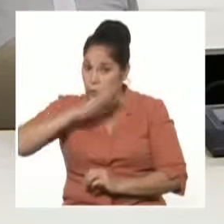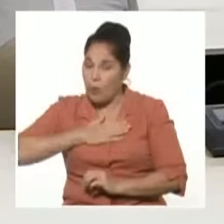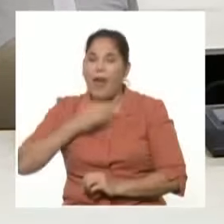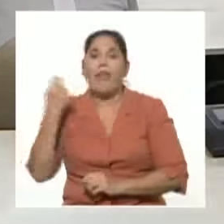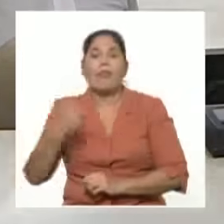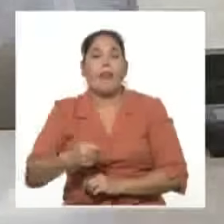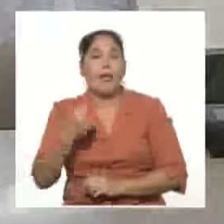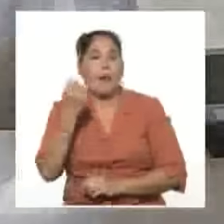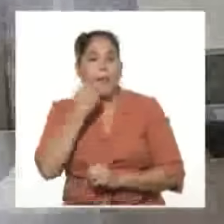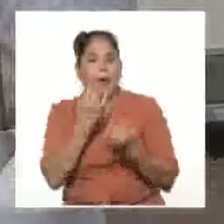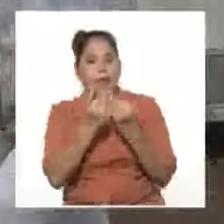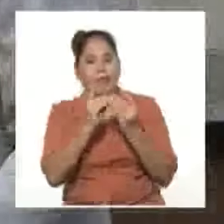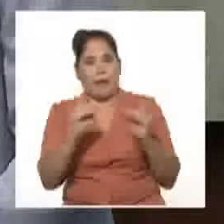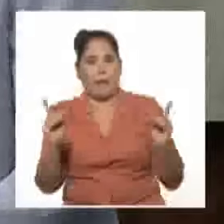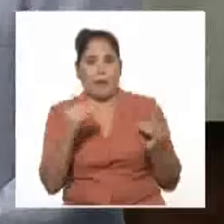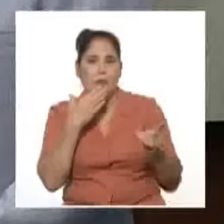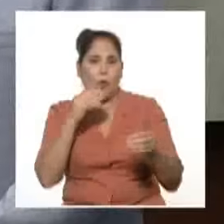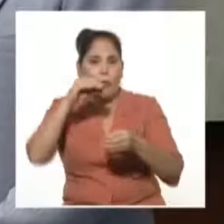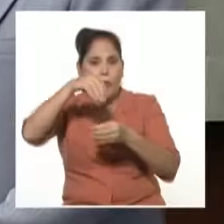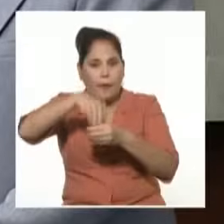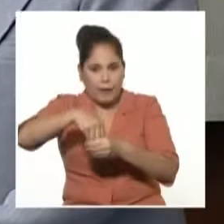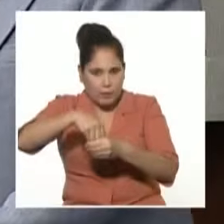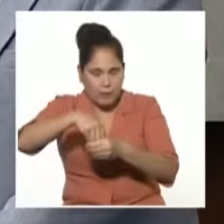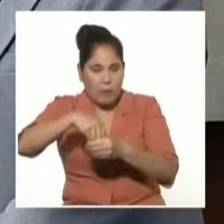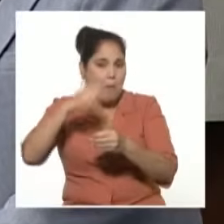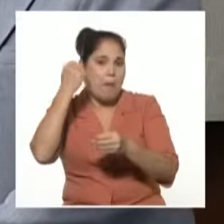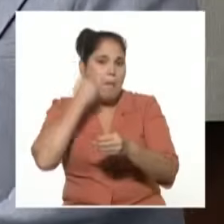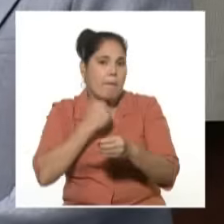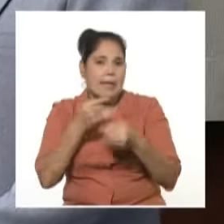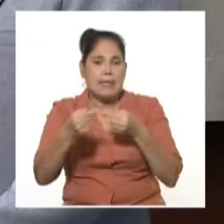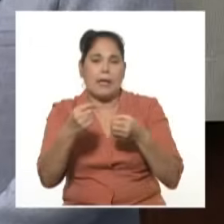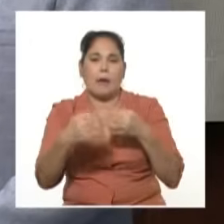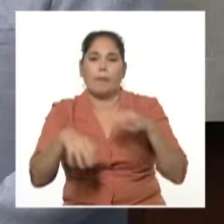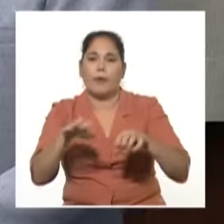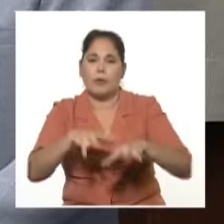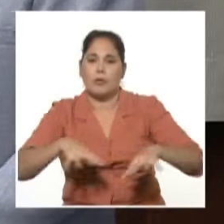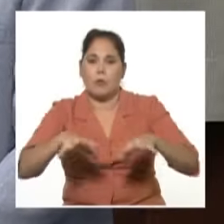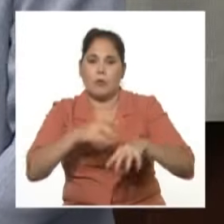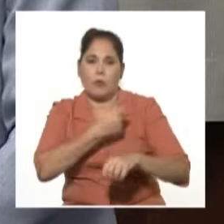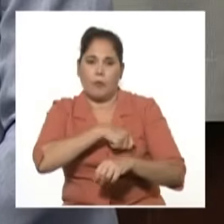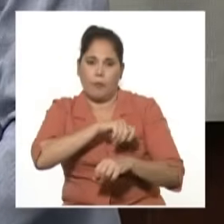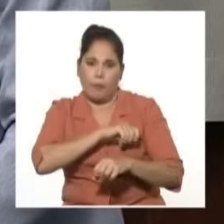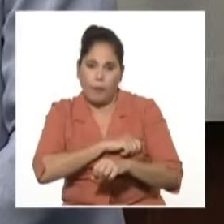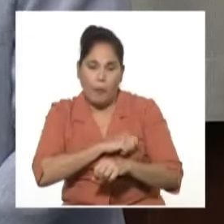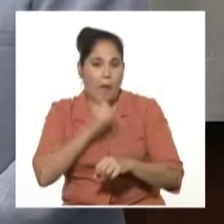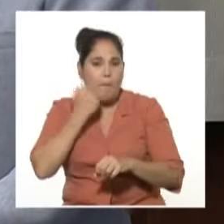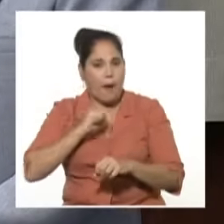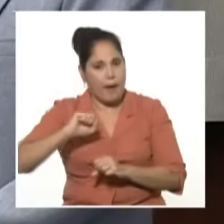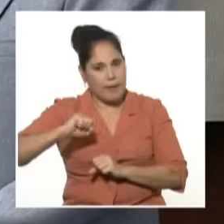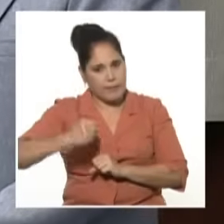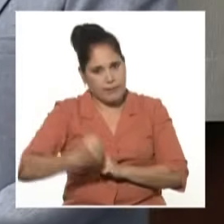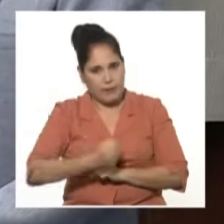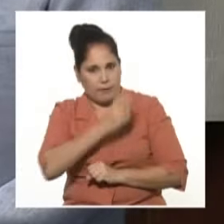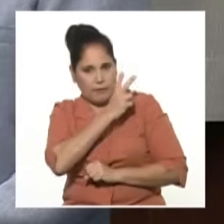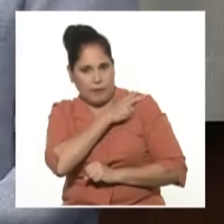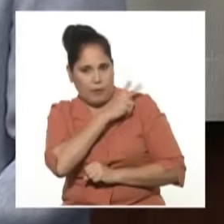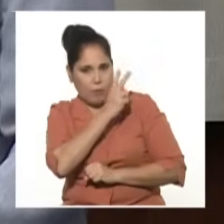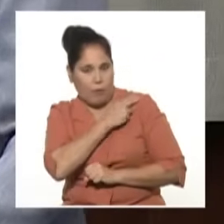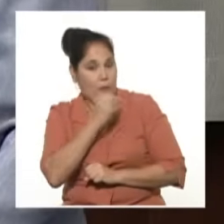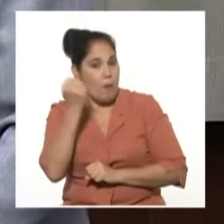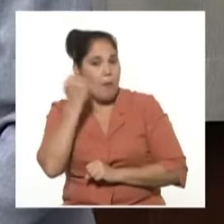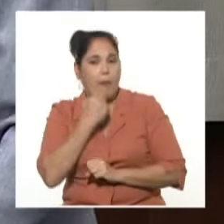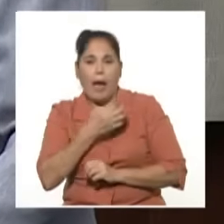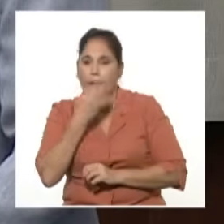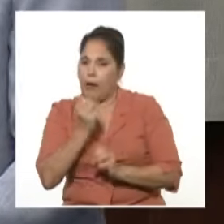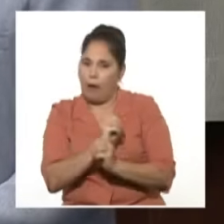más democrático en su funcionamiento interno, más cercano a los problemas reales de la gente, más exigente con sus cuadros y más